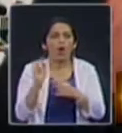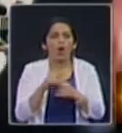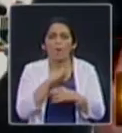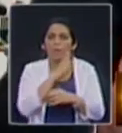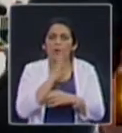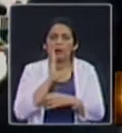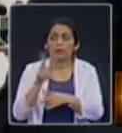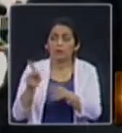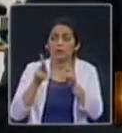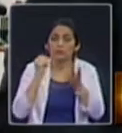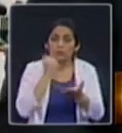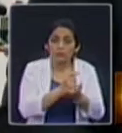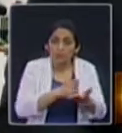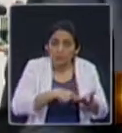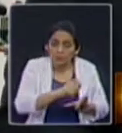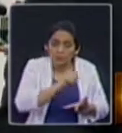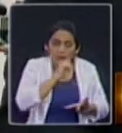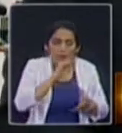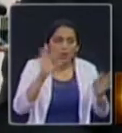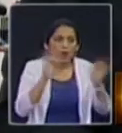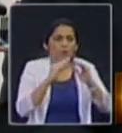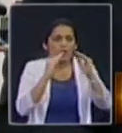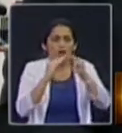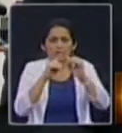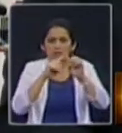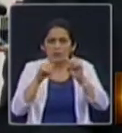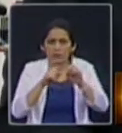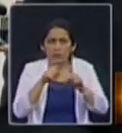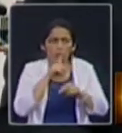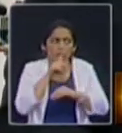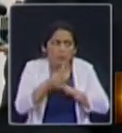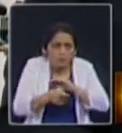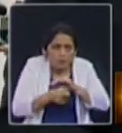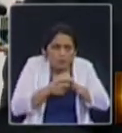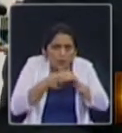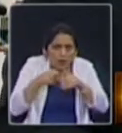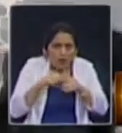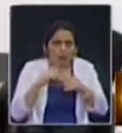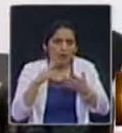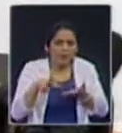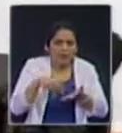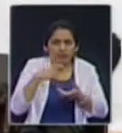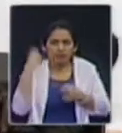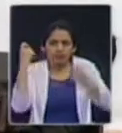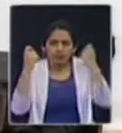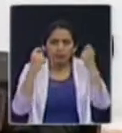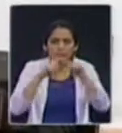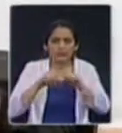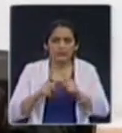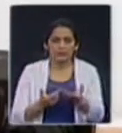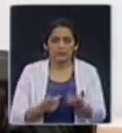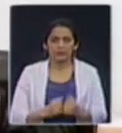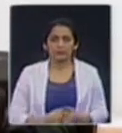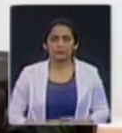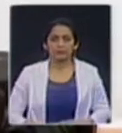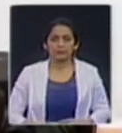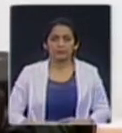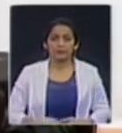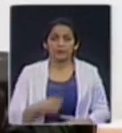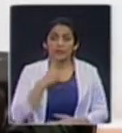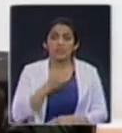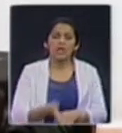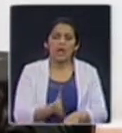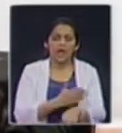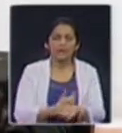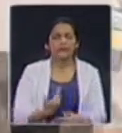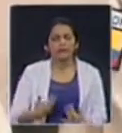casas clandestinas que han sido utilizadas para como centros nocturnos, etc. Agregan que ya tenían identificado los sitios